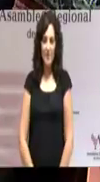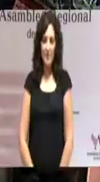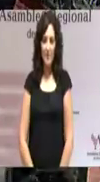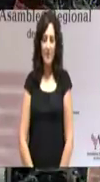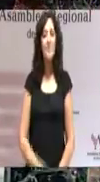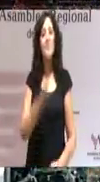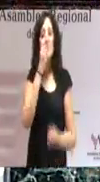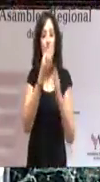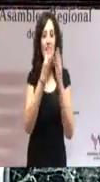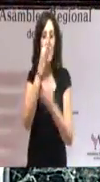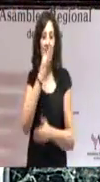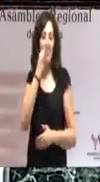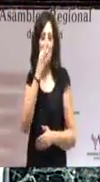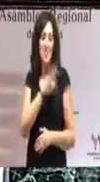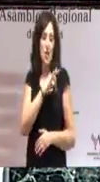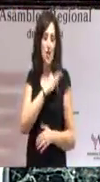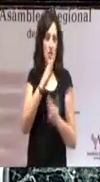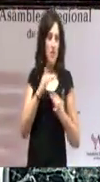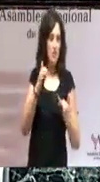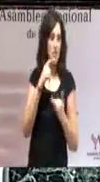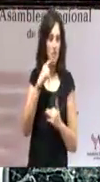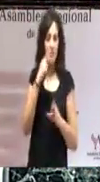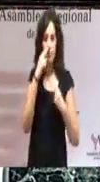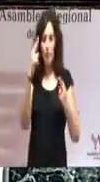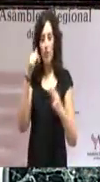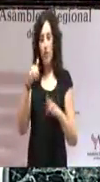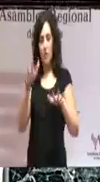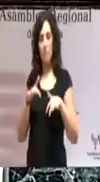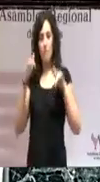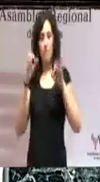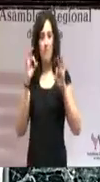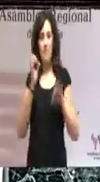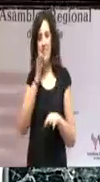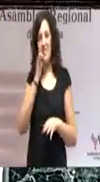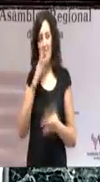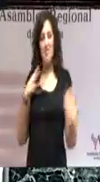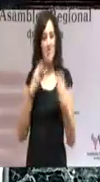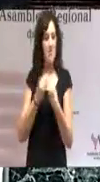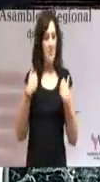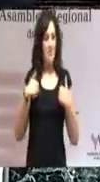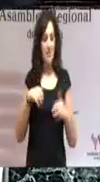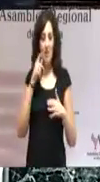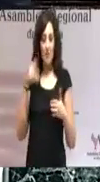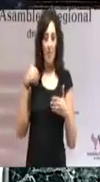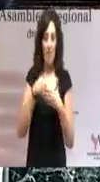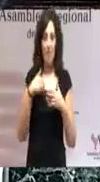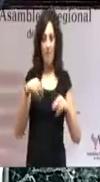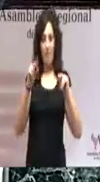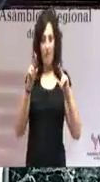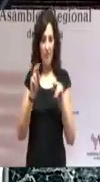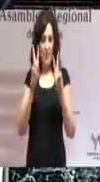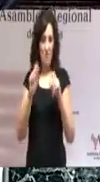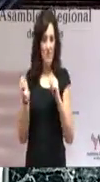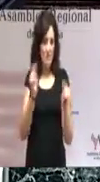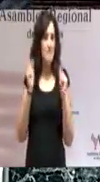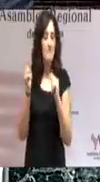Buenas tardes, señorías y público que nos acompaña en esta tarde ya final, recta final del debate de Estado de la